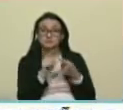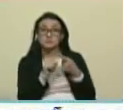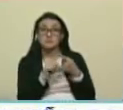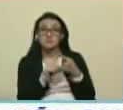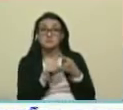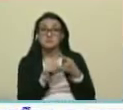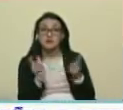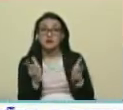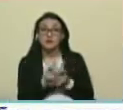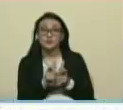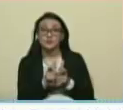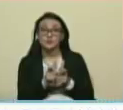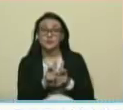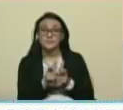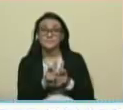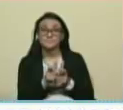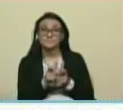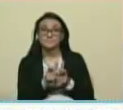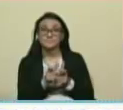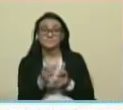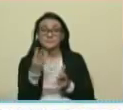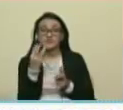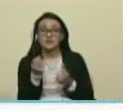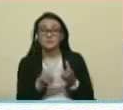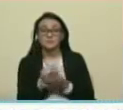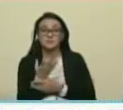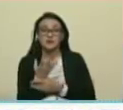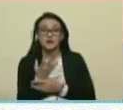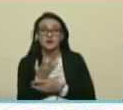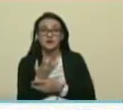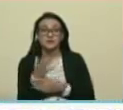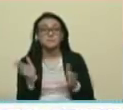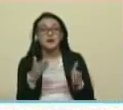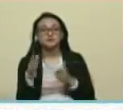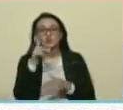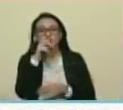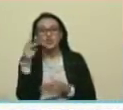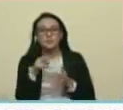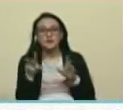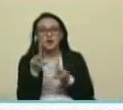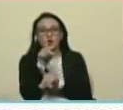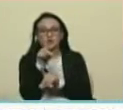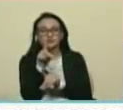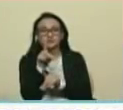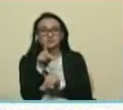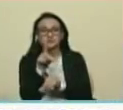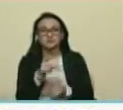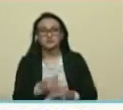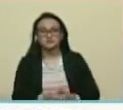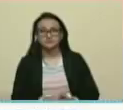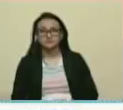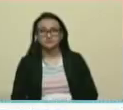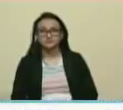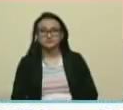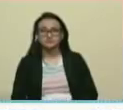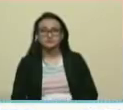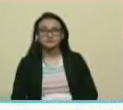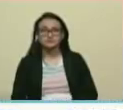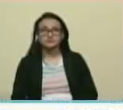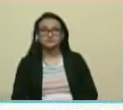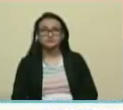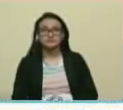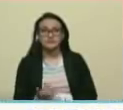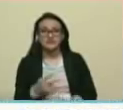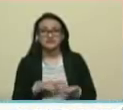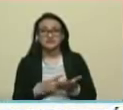reunión se realizó el 3 de marzo del año 2011. Por cierto, había